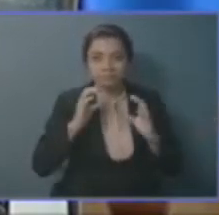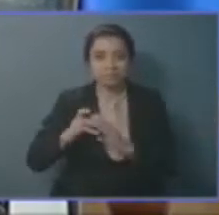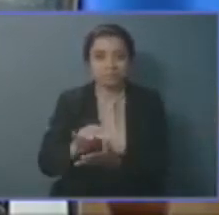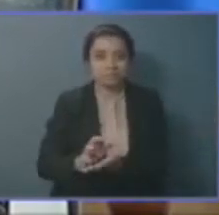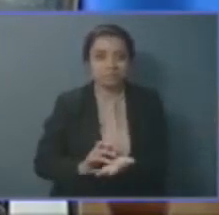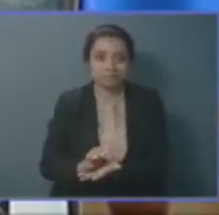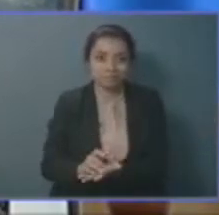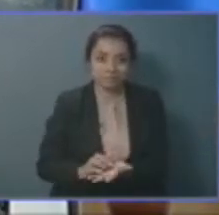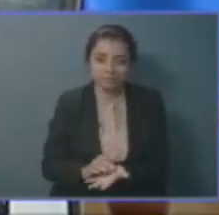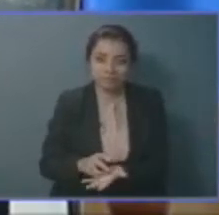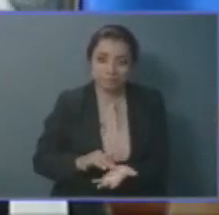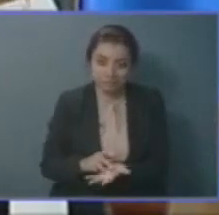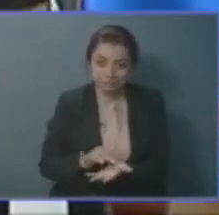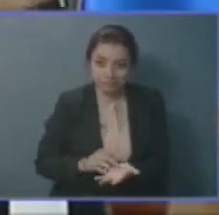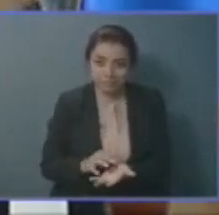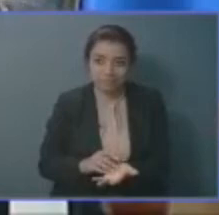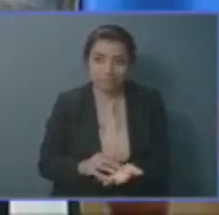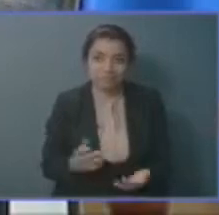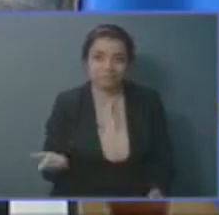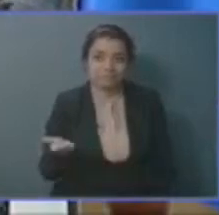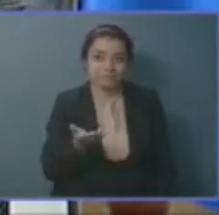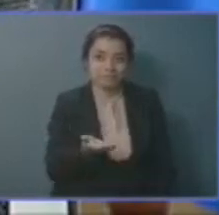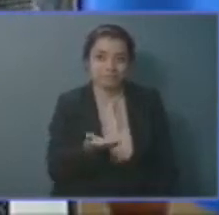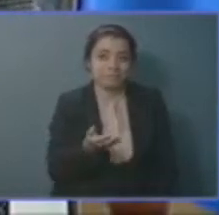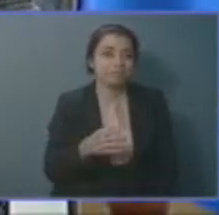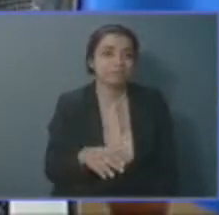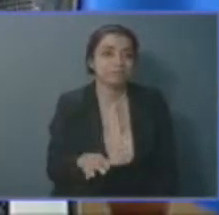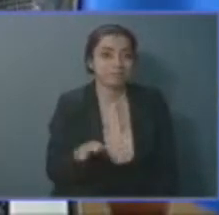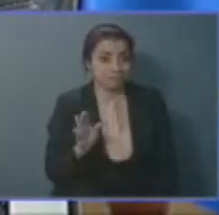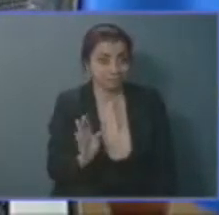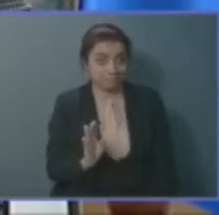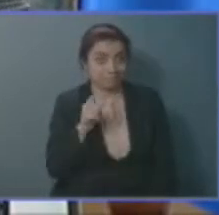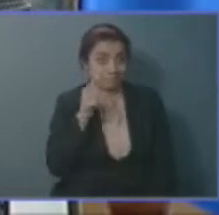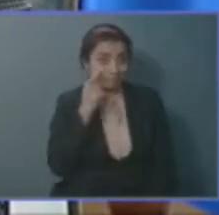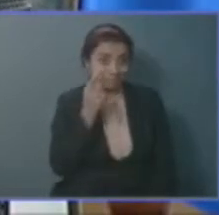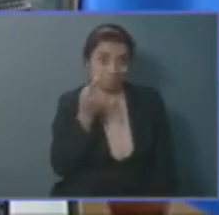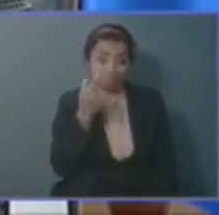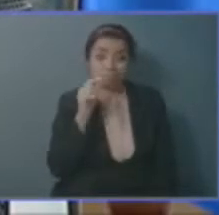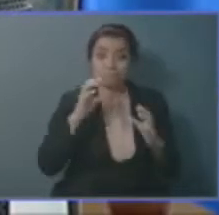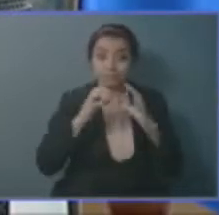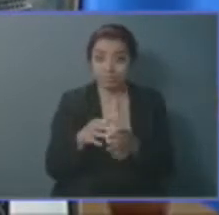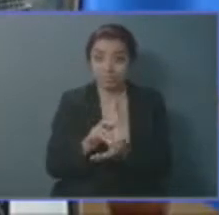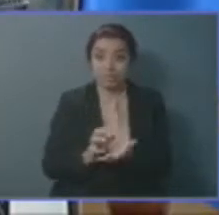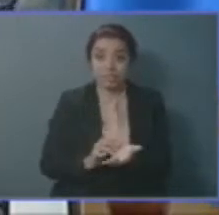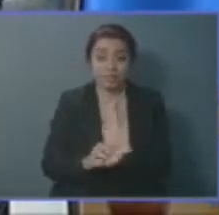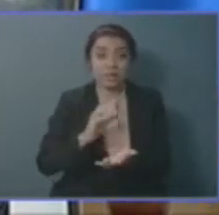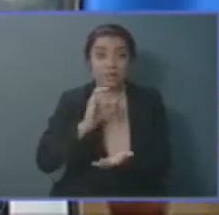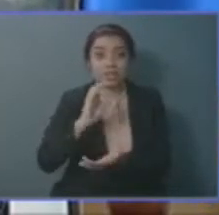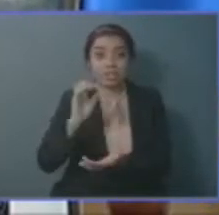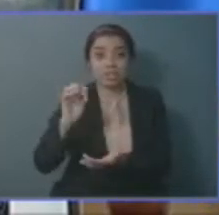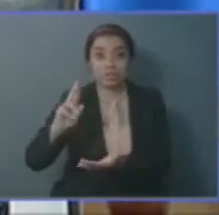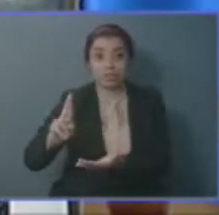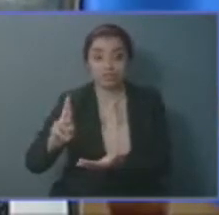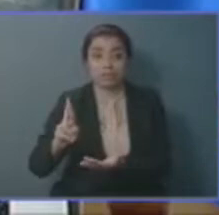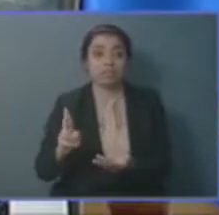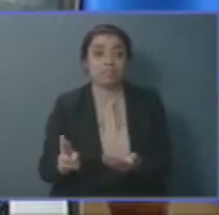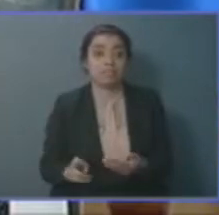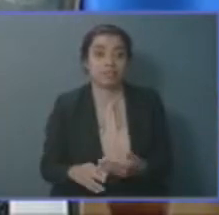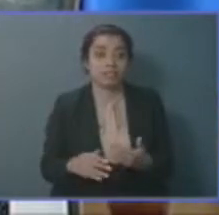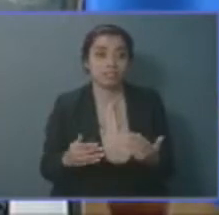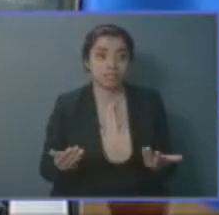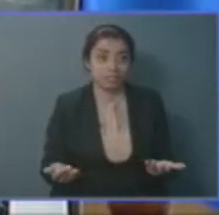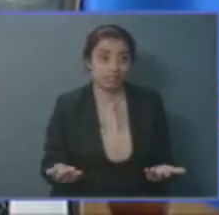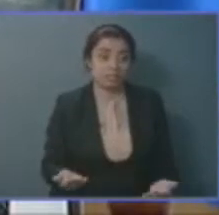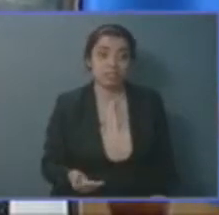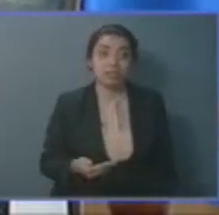República, que se siga ninguneando a la Corte de Cuentas de la República como ente contralor, que